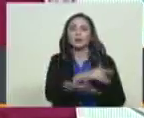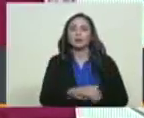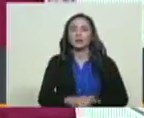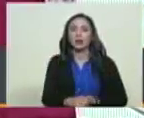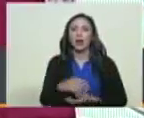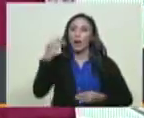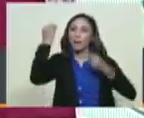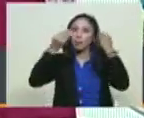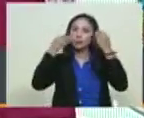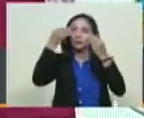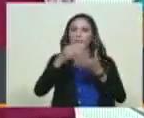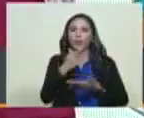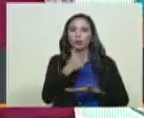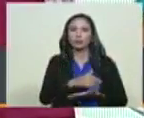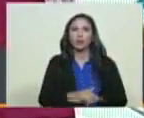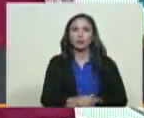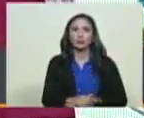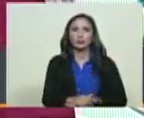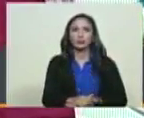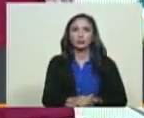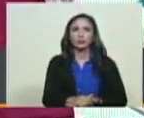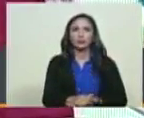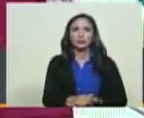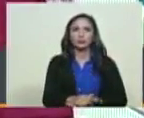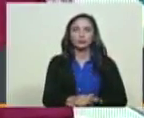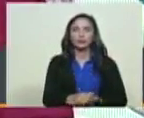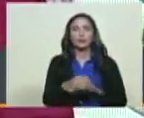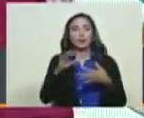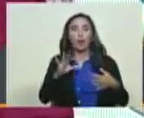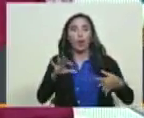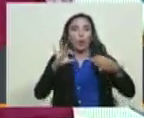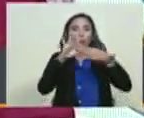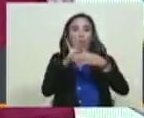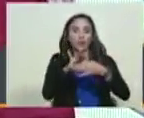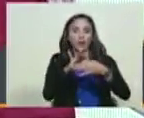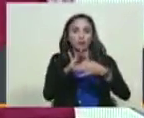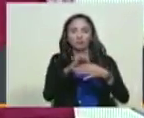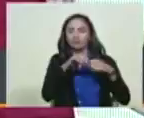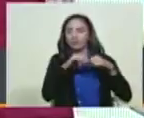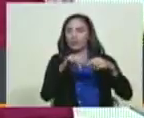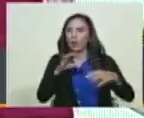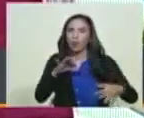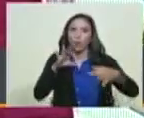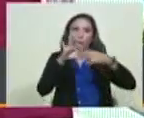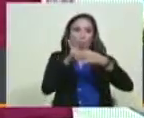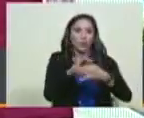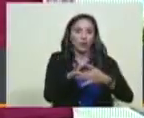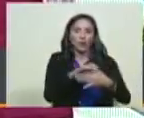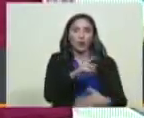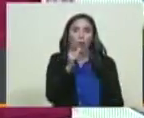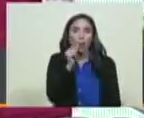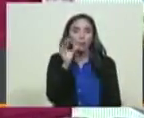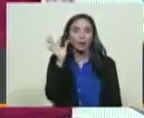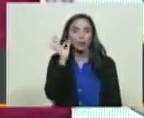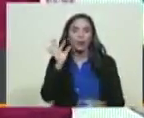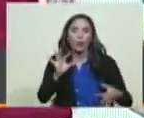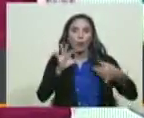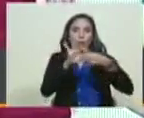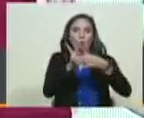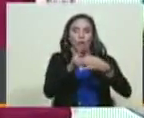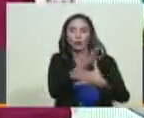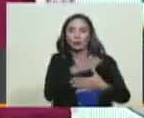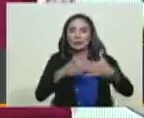robert se decía unir a todo el que pueda ser unido contra el enemigo